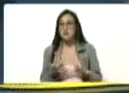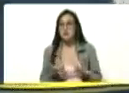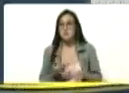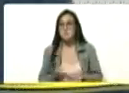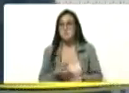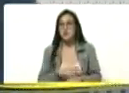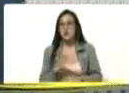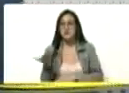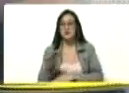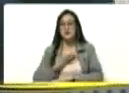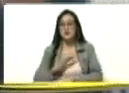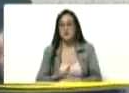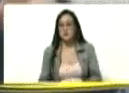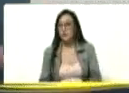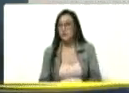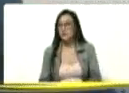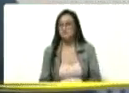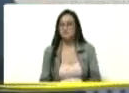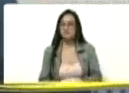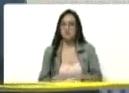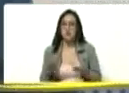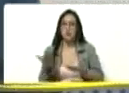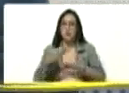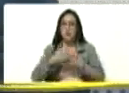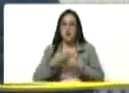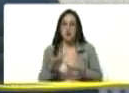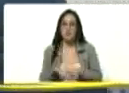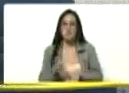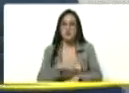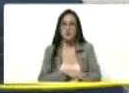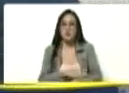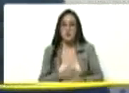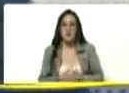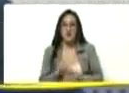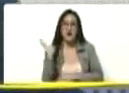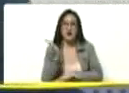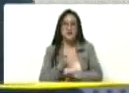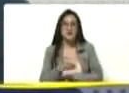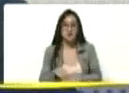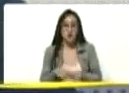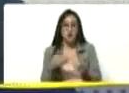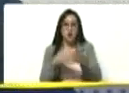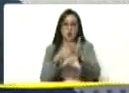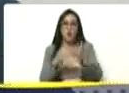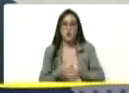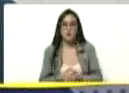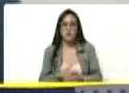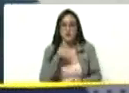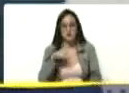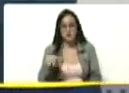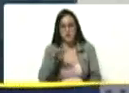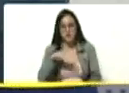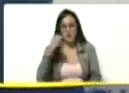las sanciones, recrudecen el bloqueo, recrudecen las agresiones en contra del pueblo de